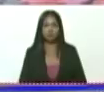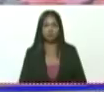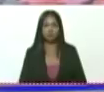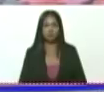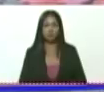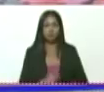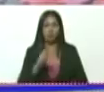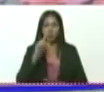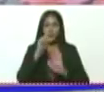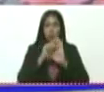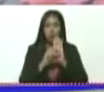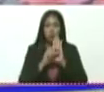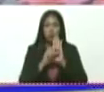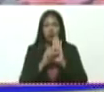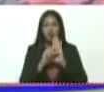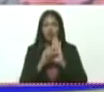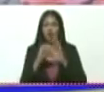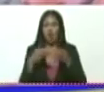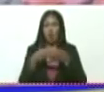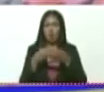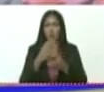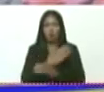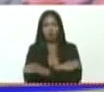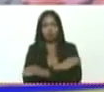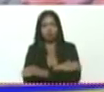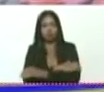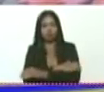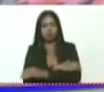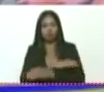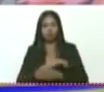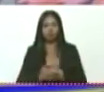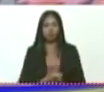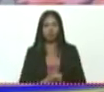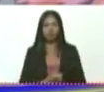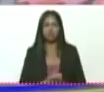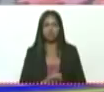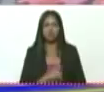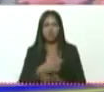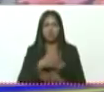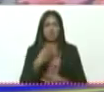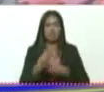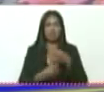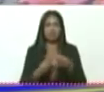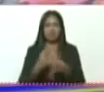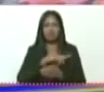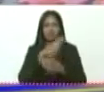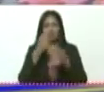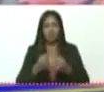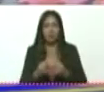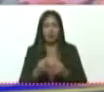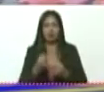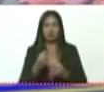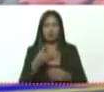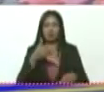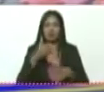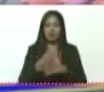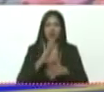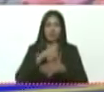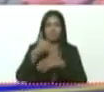una minoría opositora muy obsesionada con el poder anda